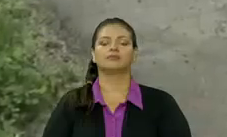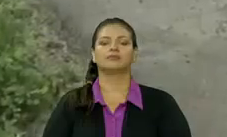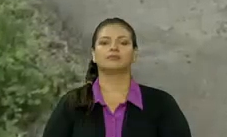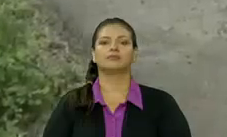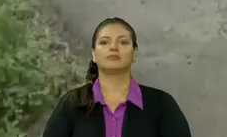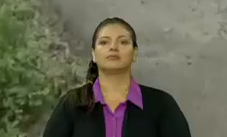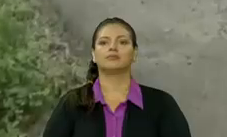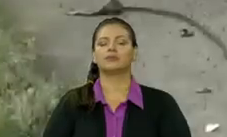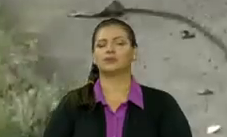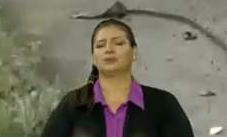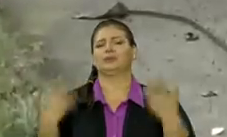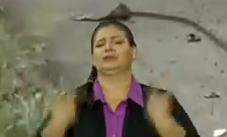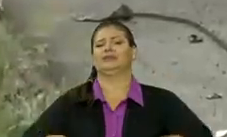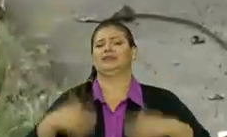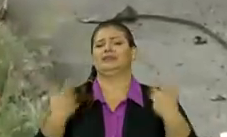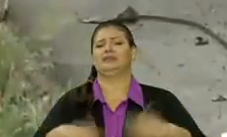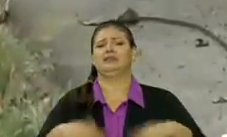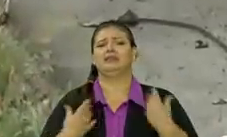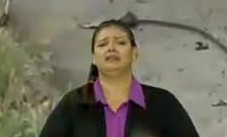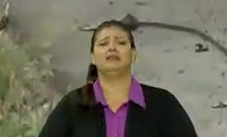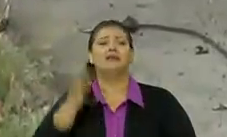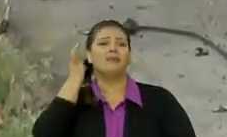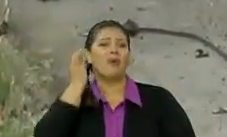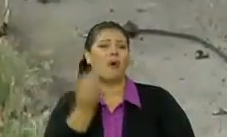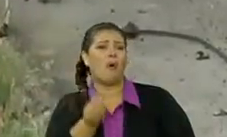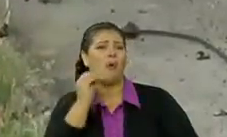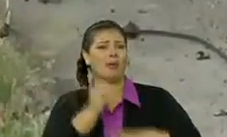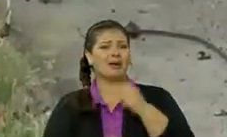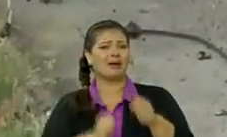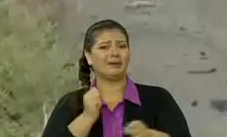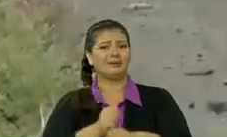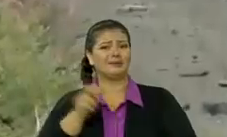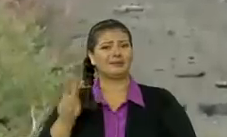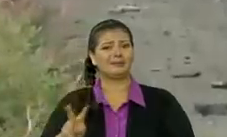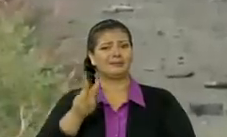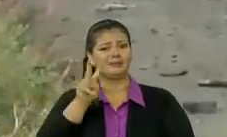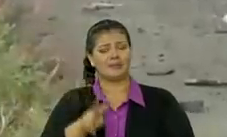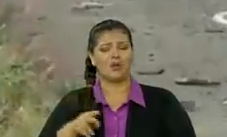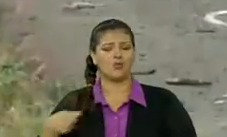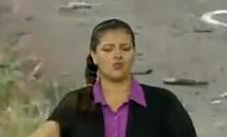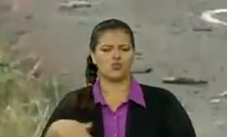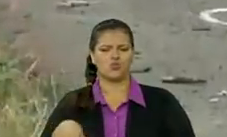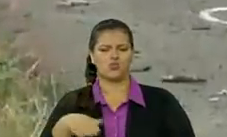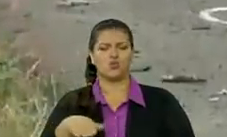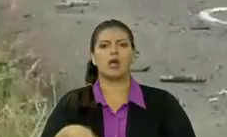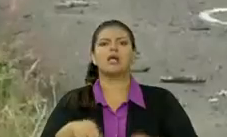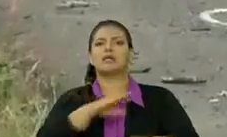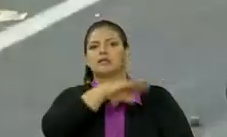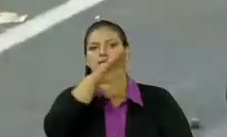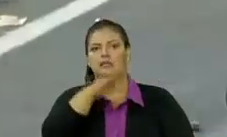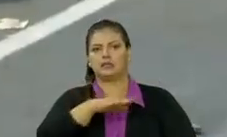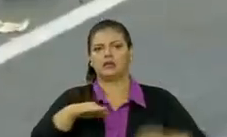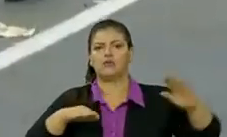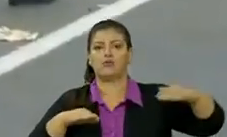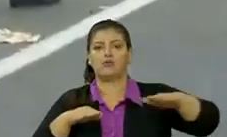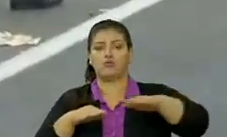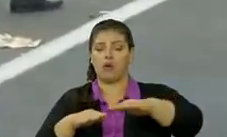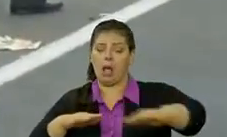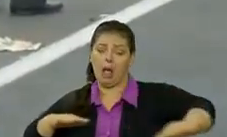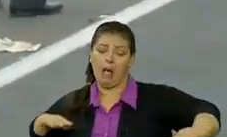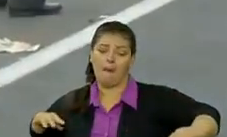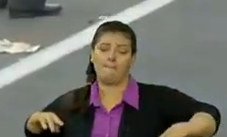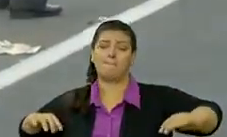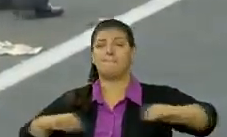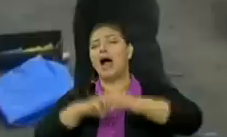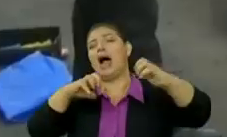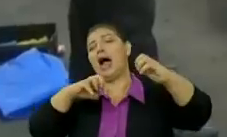Un trágico accidente de tránsito se registró en el kilómetro 7 de la vía Colisa-Montecristi en la provincia de Manabí. Una camioneta se estrelló contra un